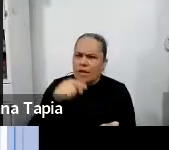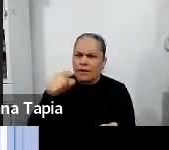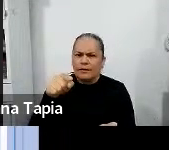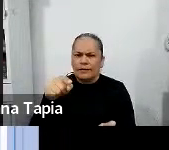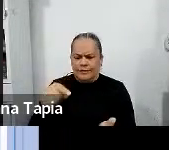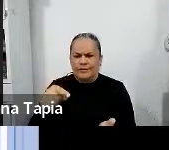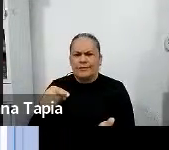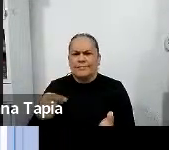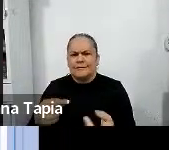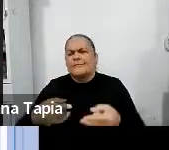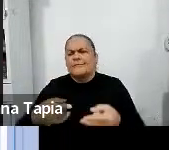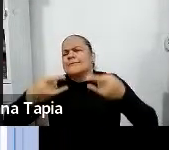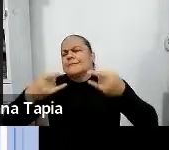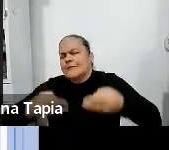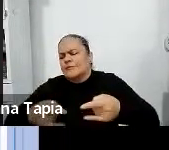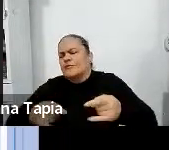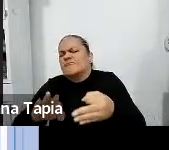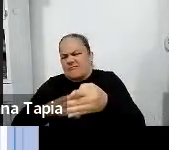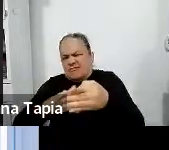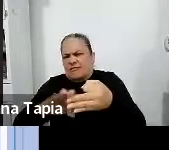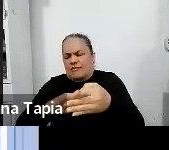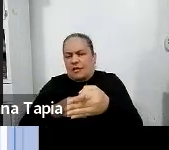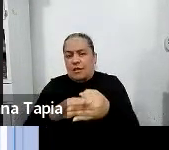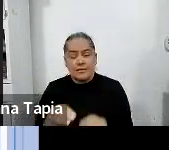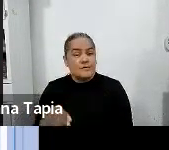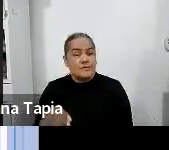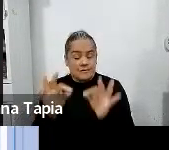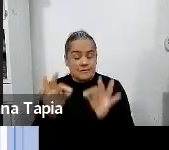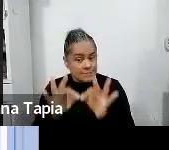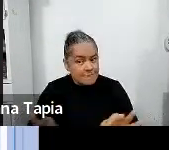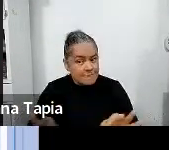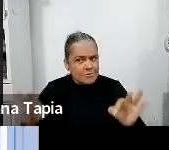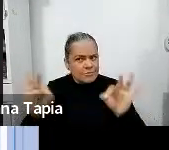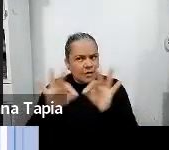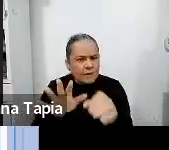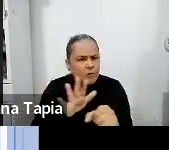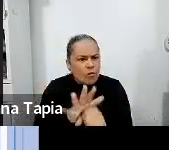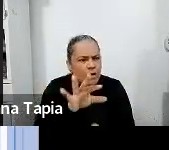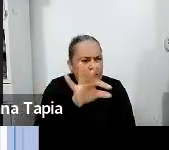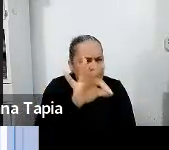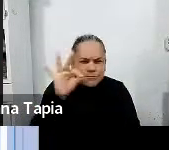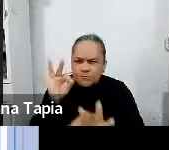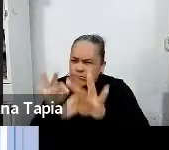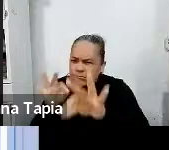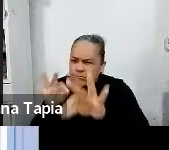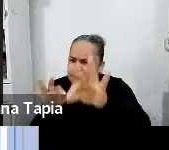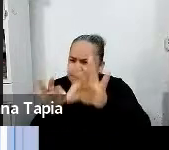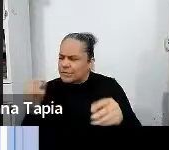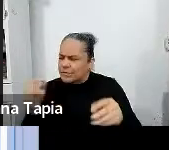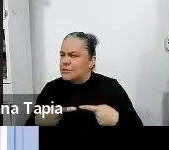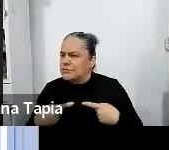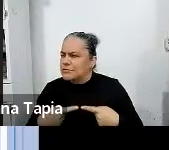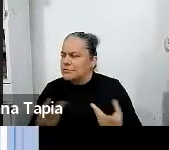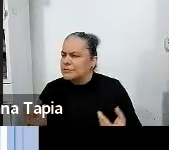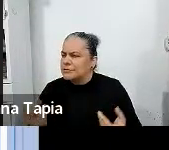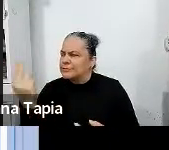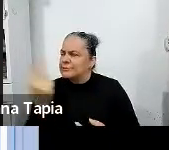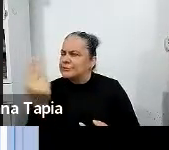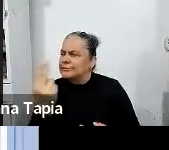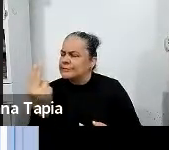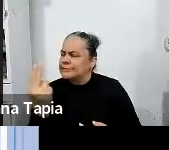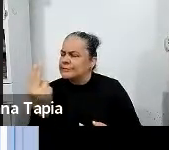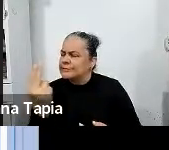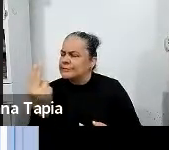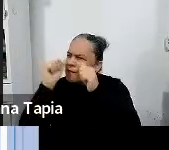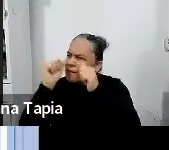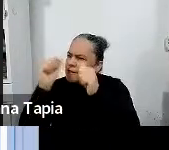muy importante conocer y diferenciar a nuestros usuarios, ¿sí? Tenemos que ser capaces de entender sus discapacidades,